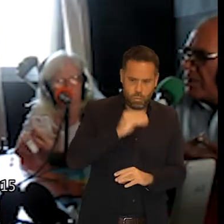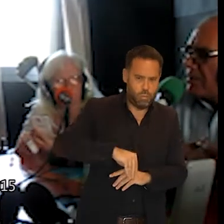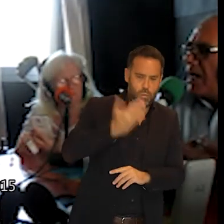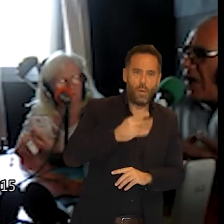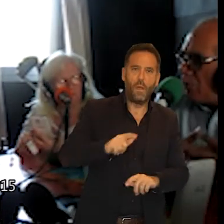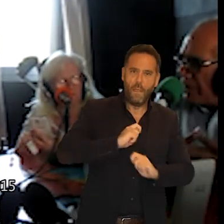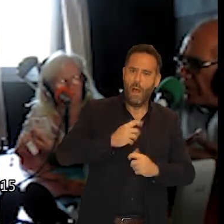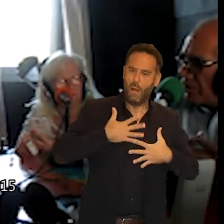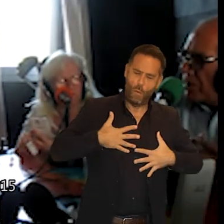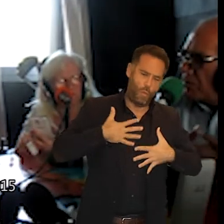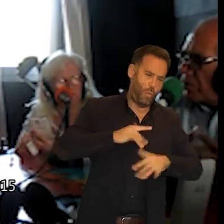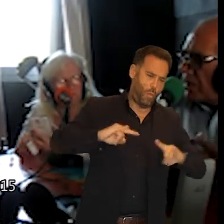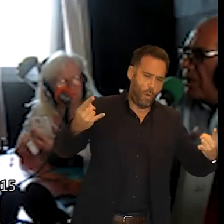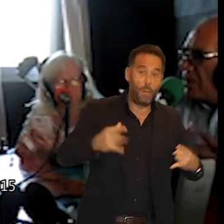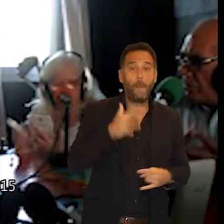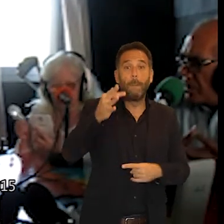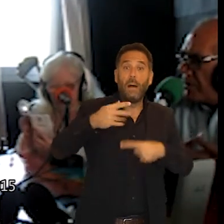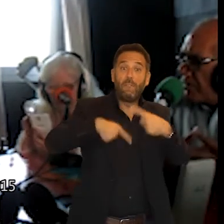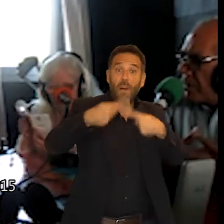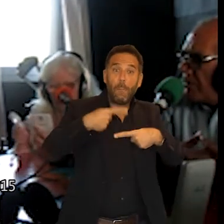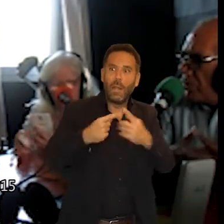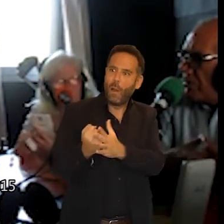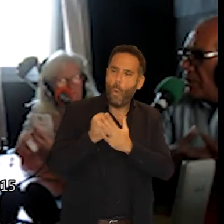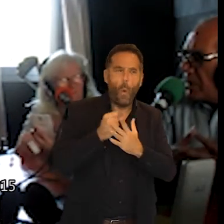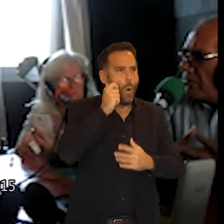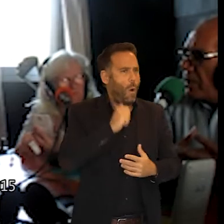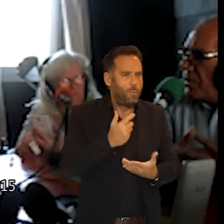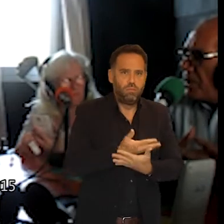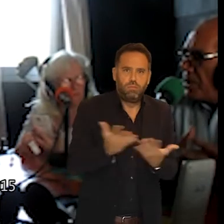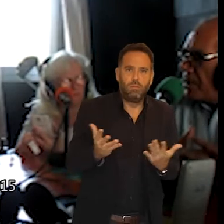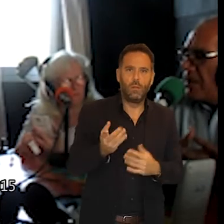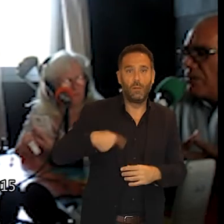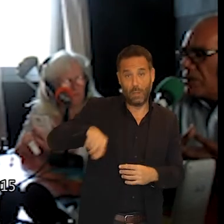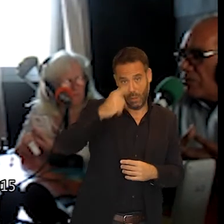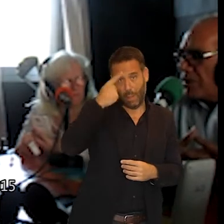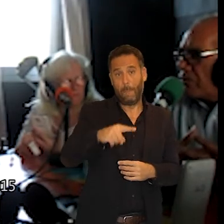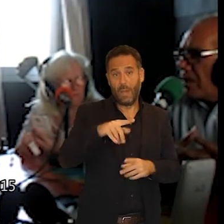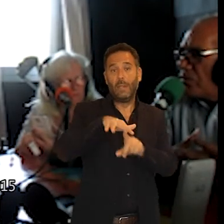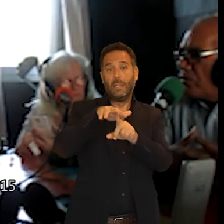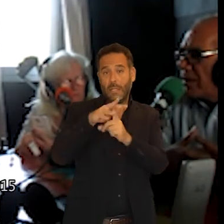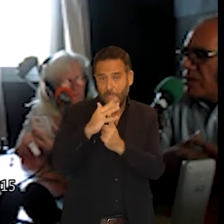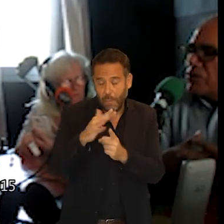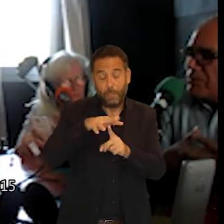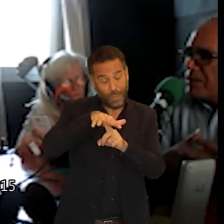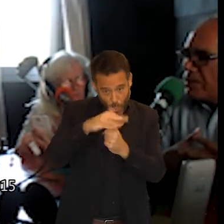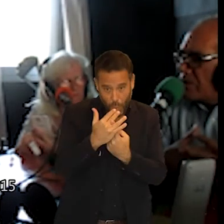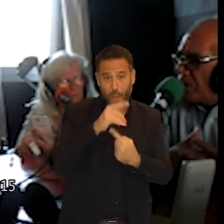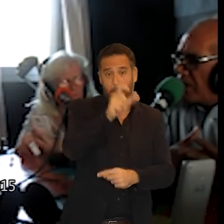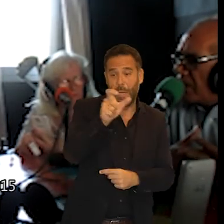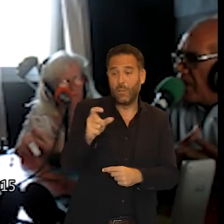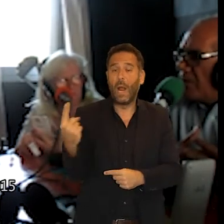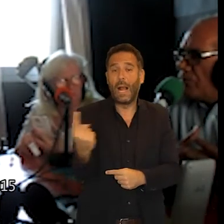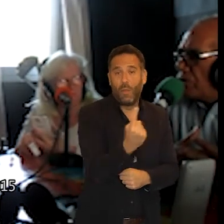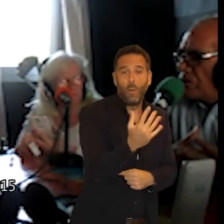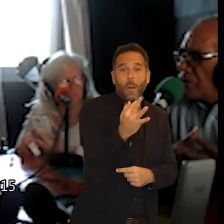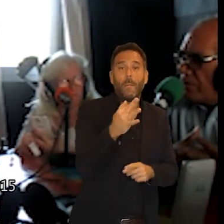sí. siempre. Y la familia exactamente igual, porque también hay que entender todas sí. las situaciones personales, todas las situaciones que hay